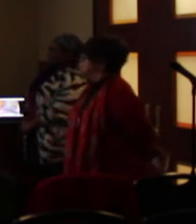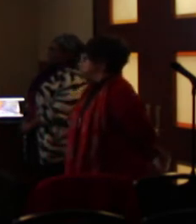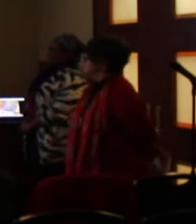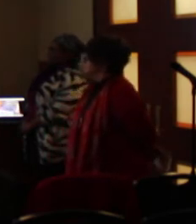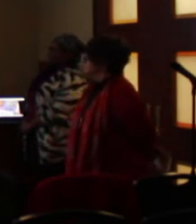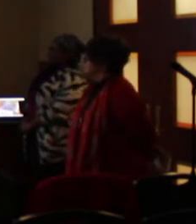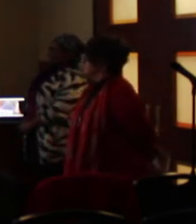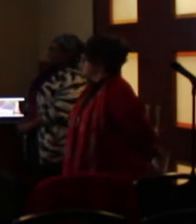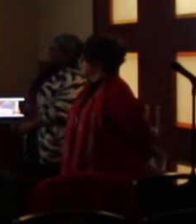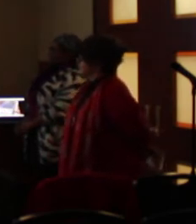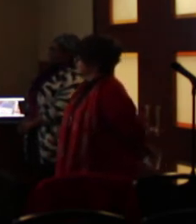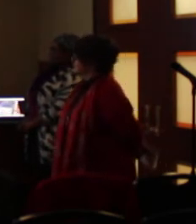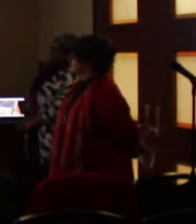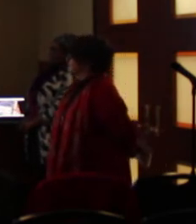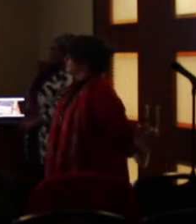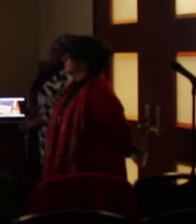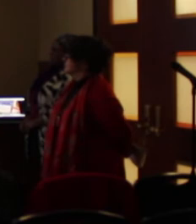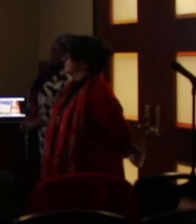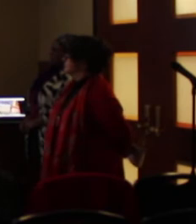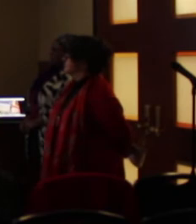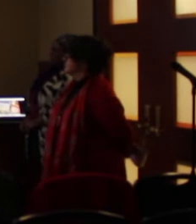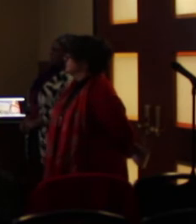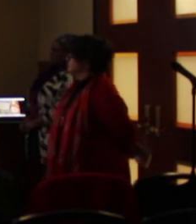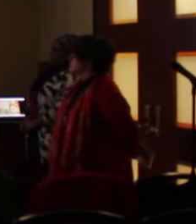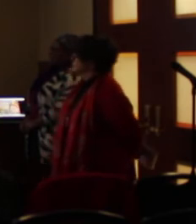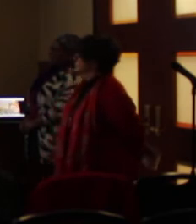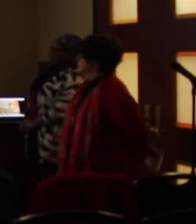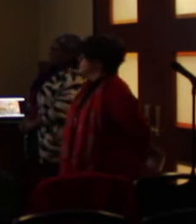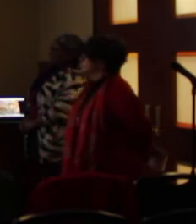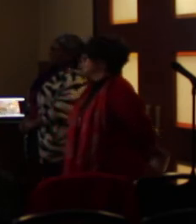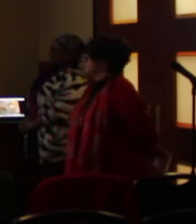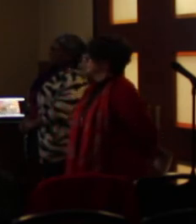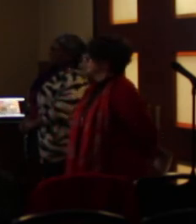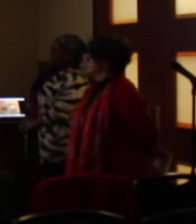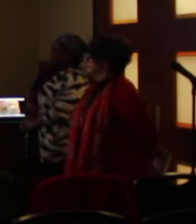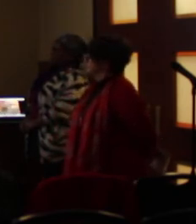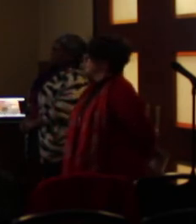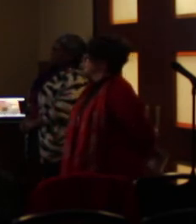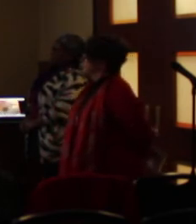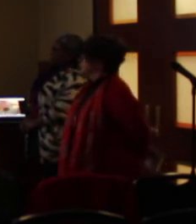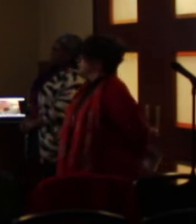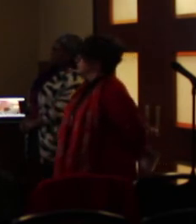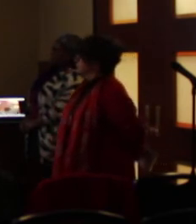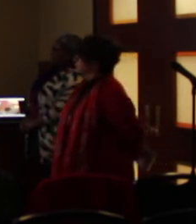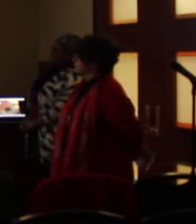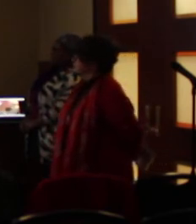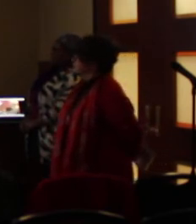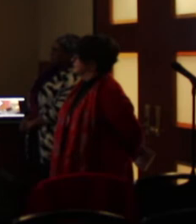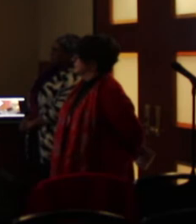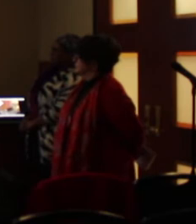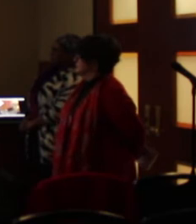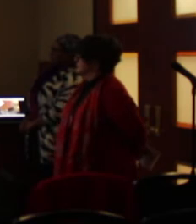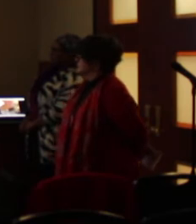su madre, de su abuela, de su padre. Esa cosmovisión de la cubanía profunda es uno de los grandes aportes que ha